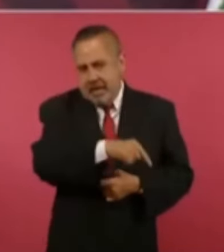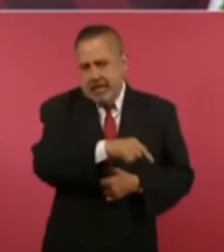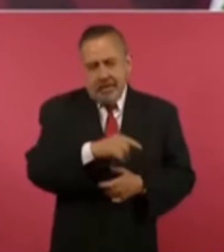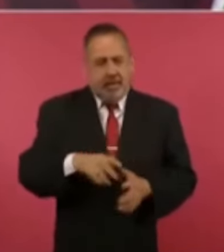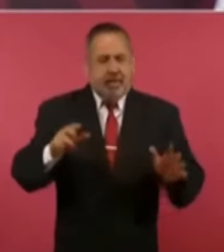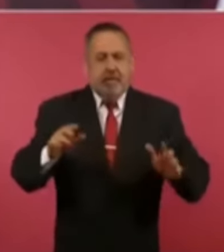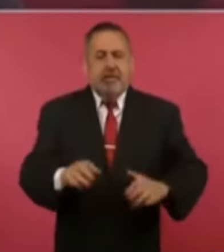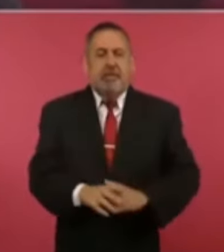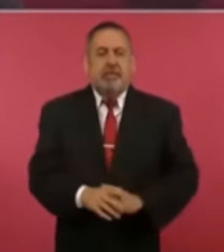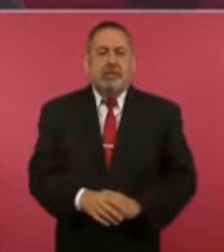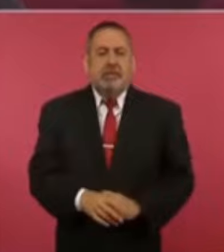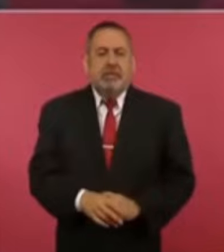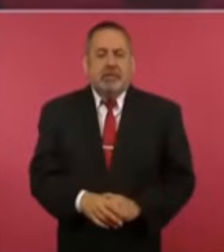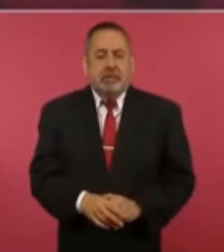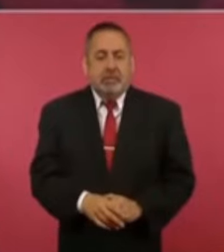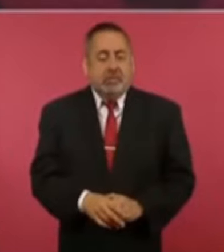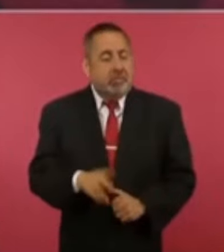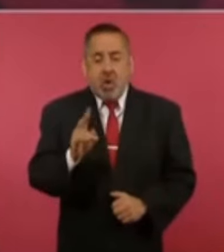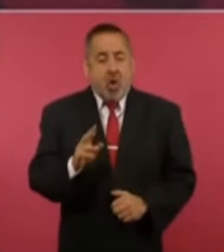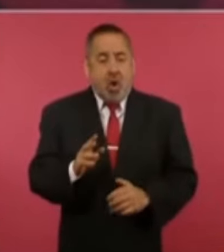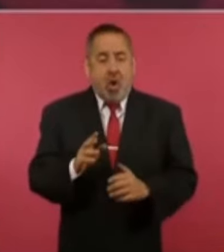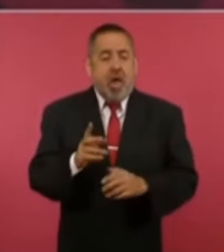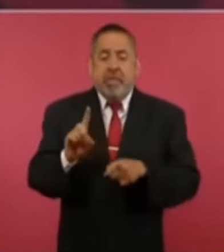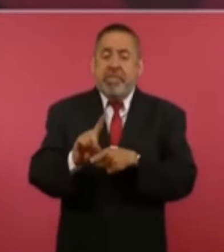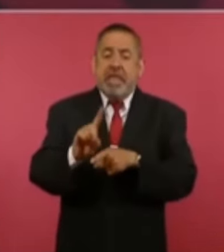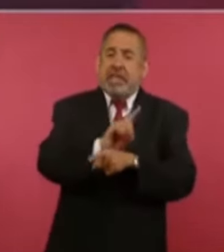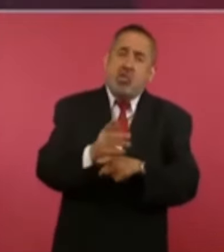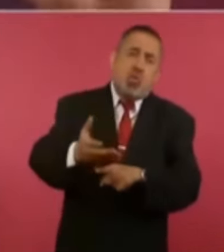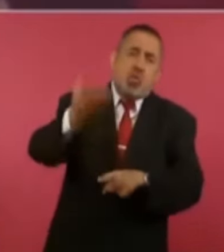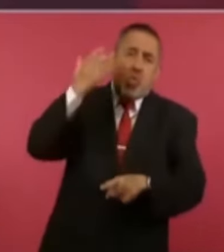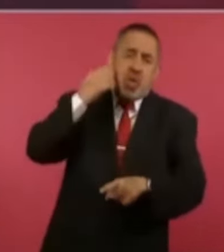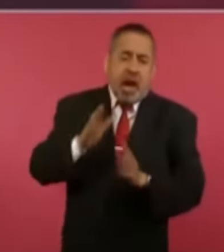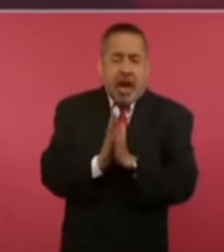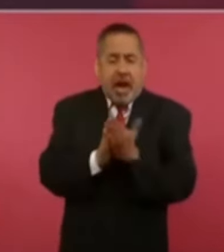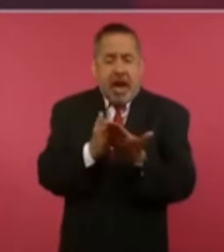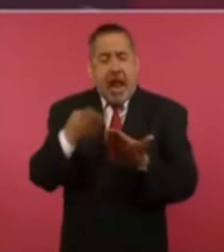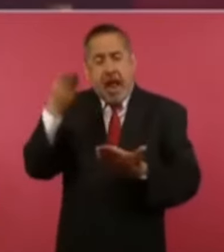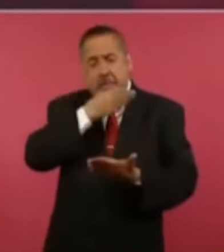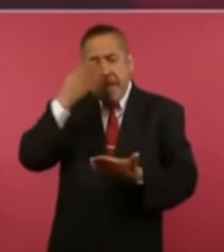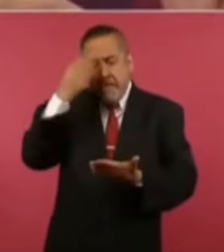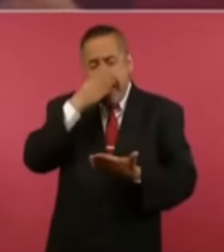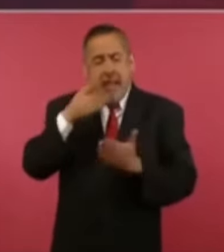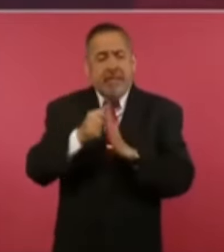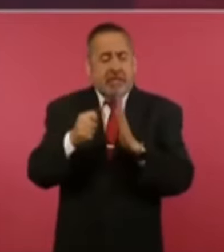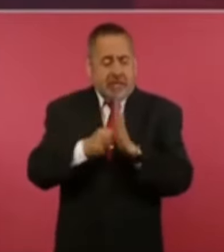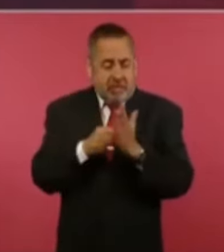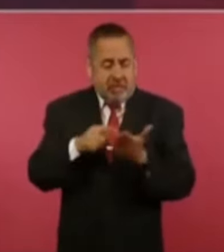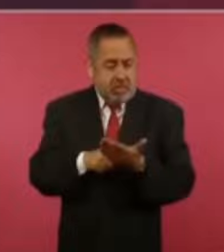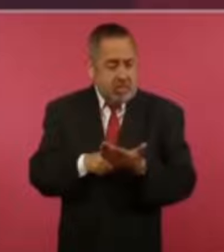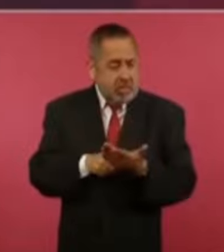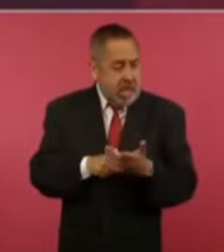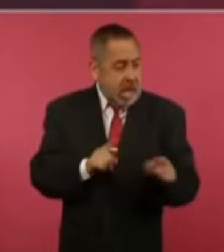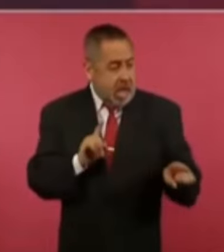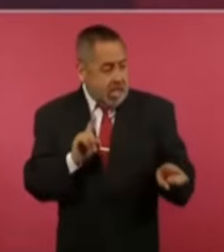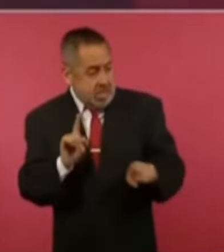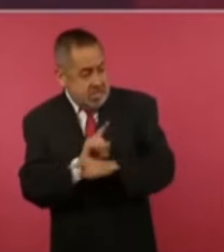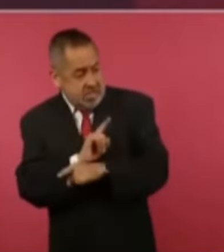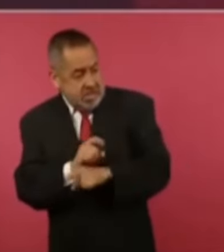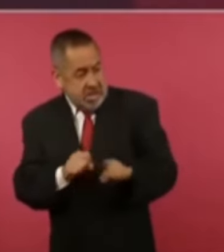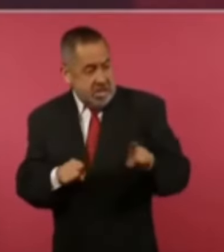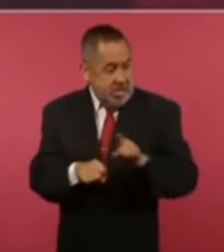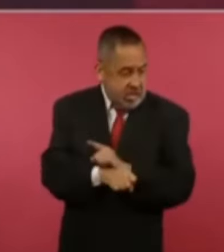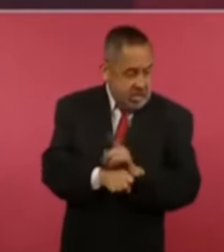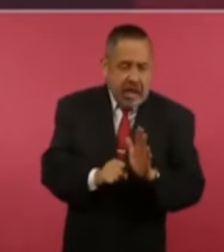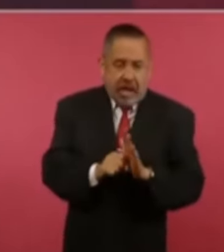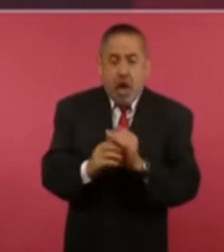Pero además es bíblico. El Antiguo Testamento es la ley del talión, el Nuevo Testamento es otra